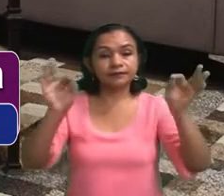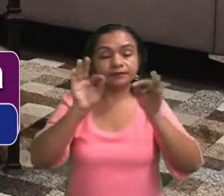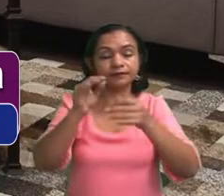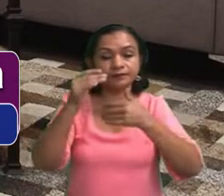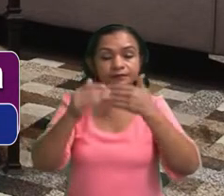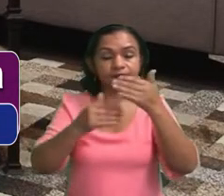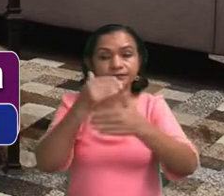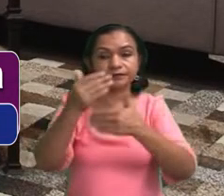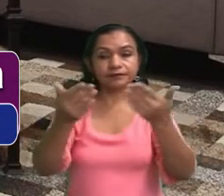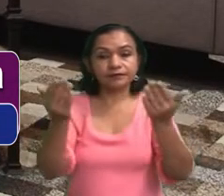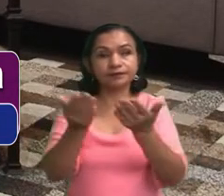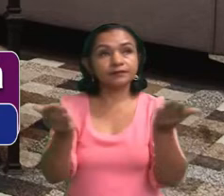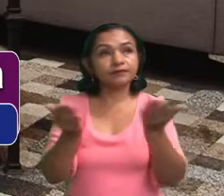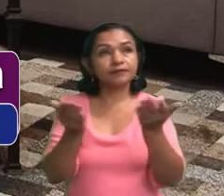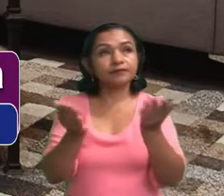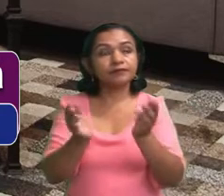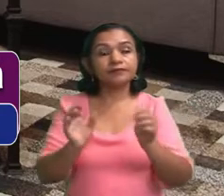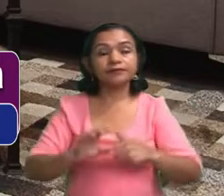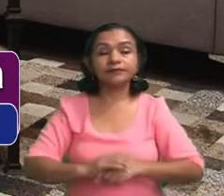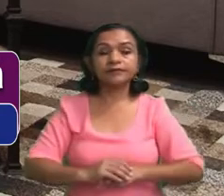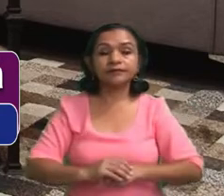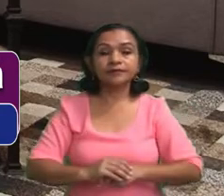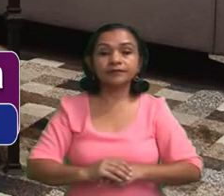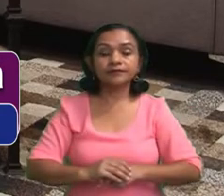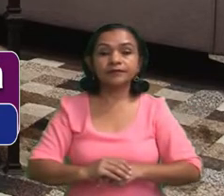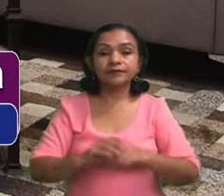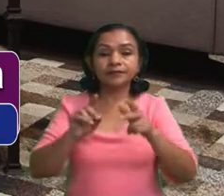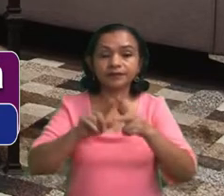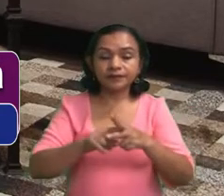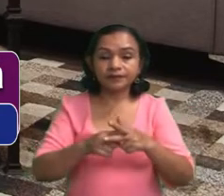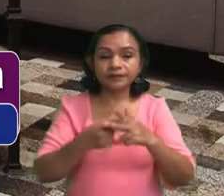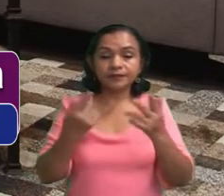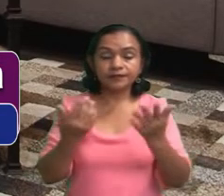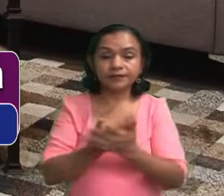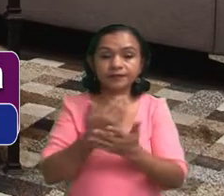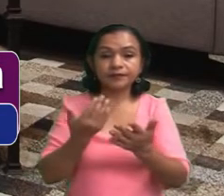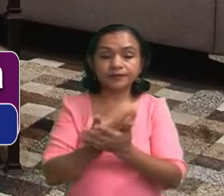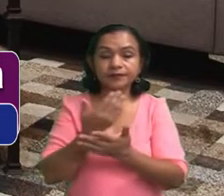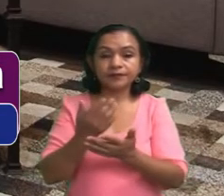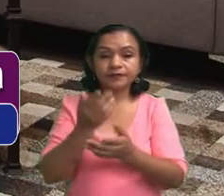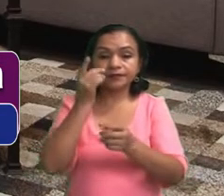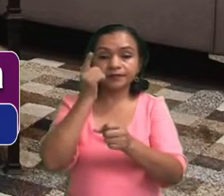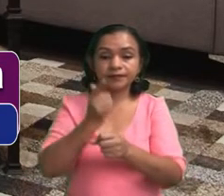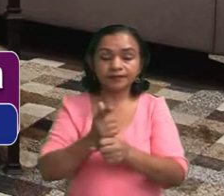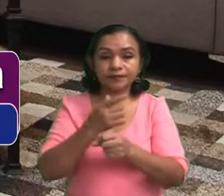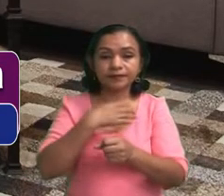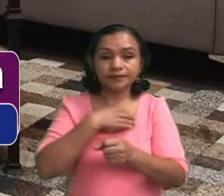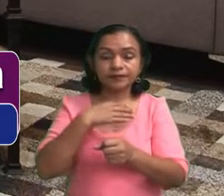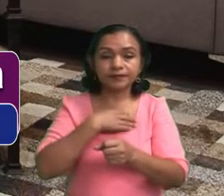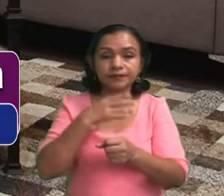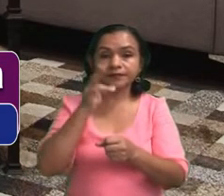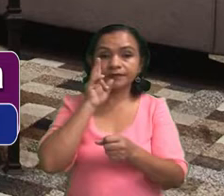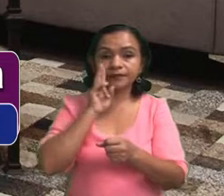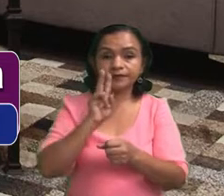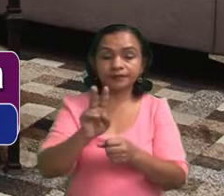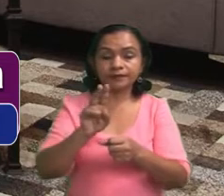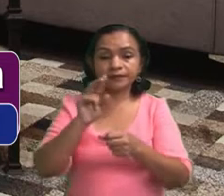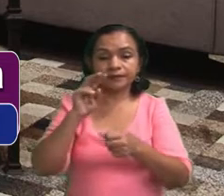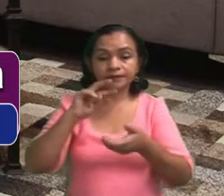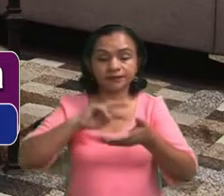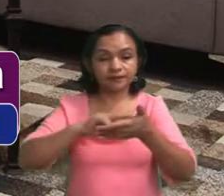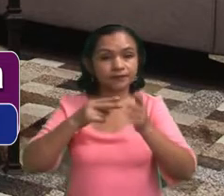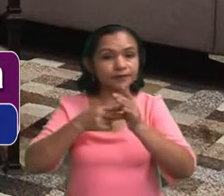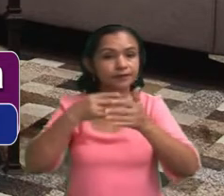nos ha descrito muy aplomadamente. Y a partir de este nuevo video quisiera también escuchar sus percepciones dentro de lo que significó el proceso